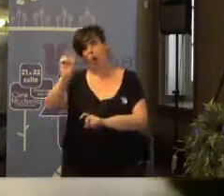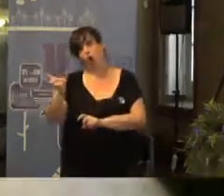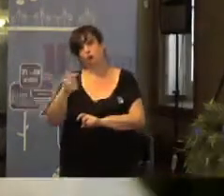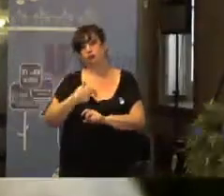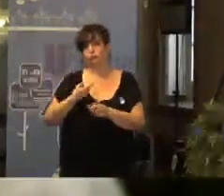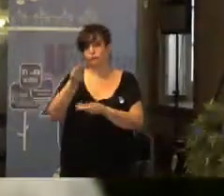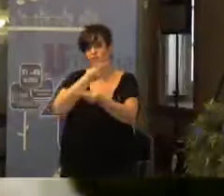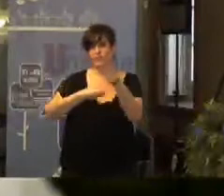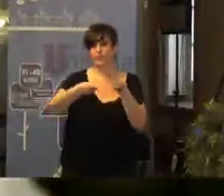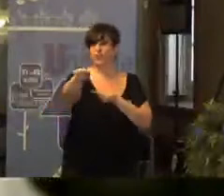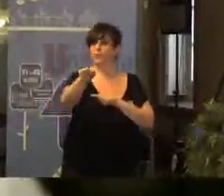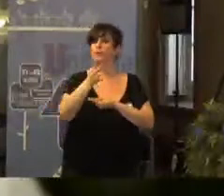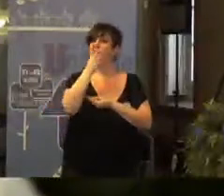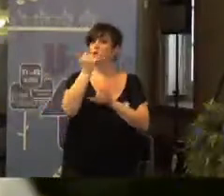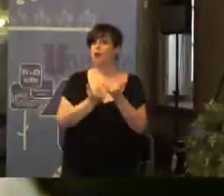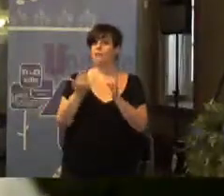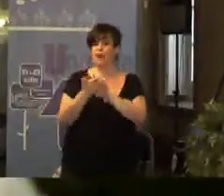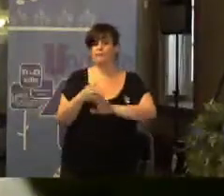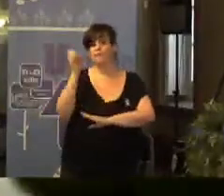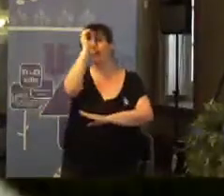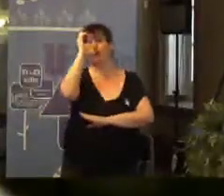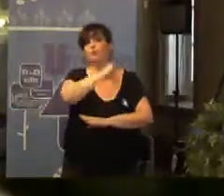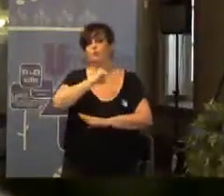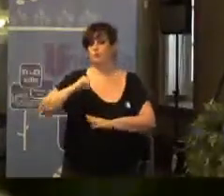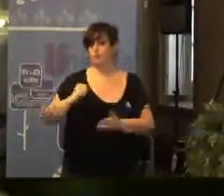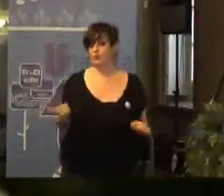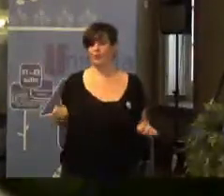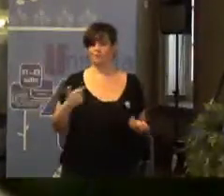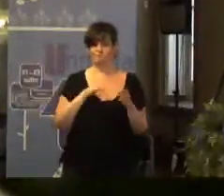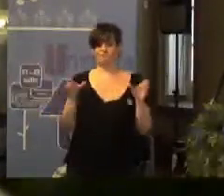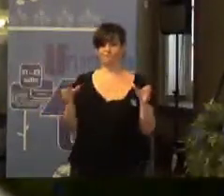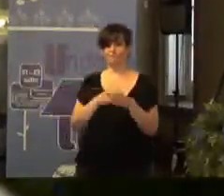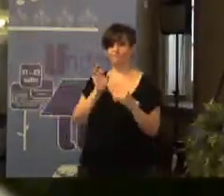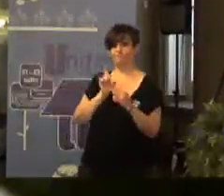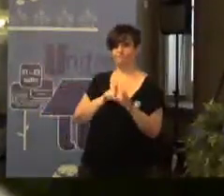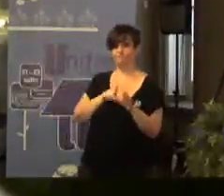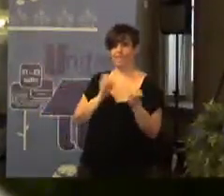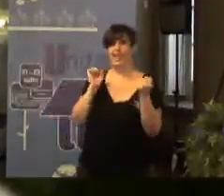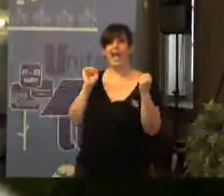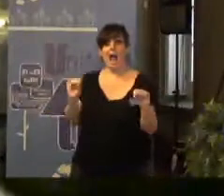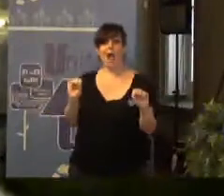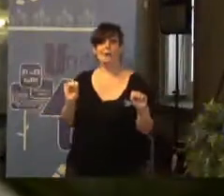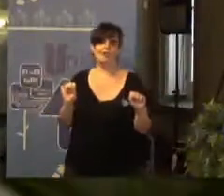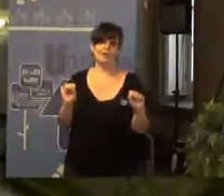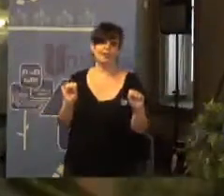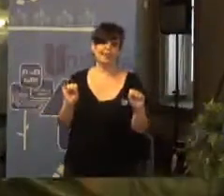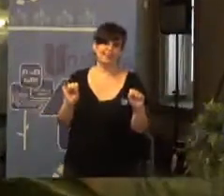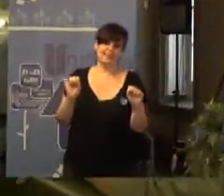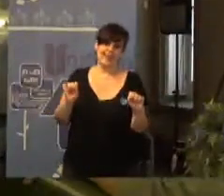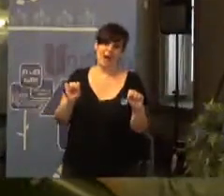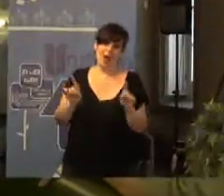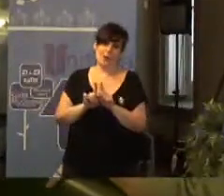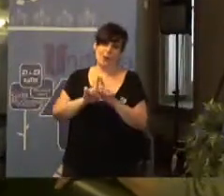estamos falando de cuestións de opinión personal. É evidente que eu pertenzo a un partido, inda que estou como na masonería,